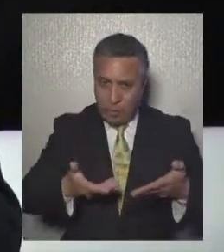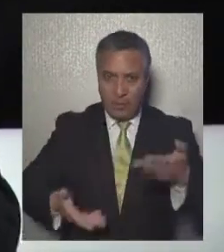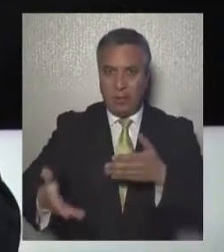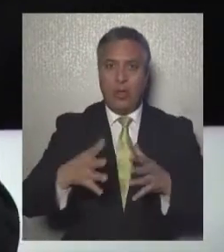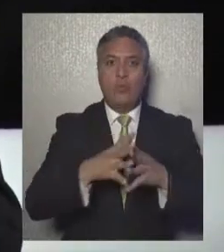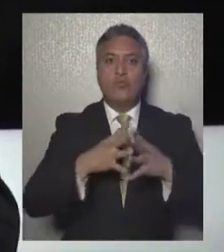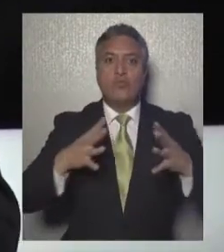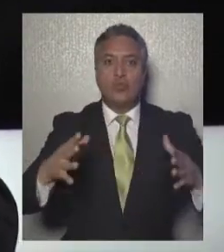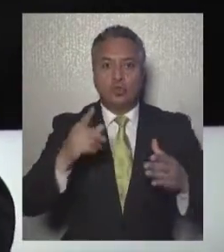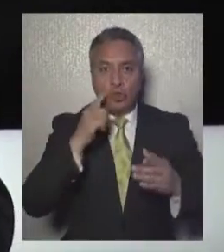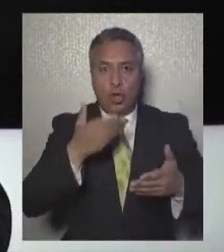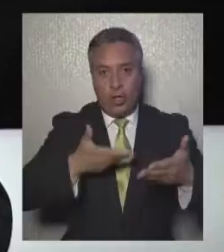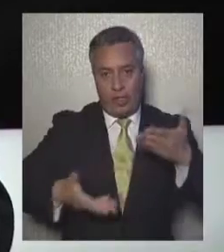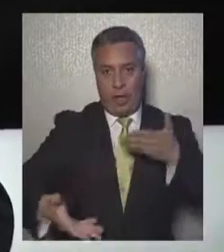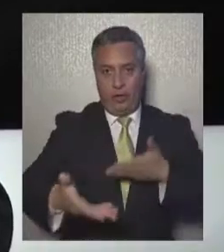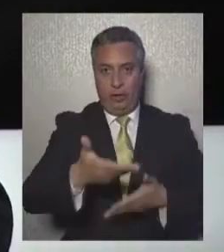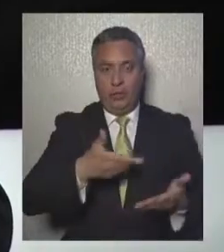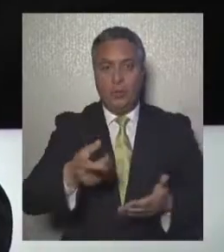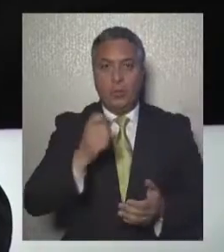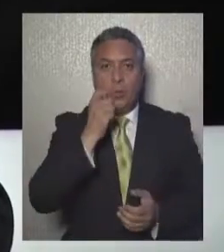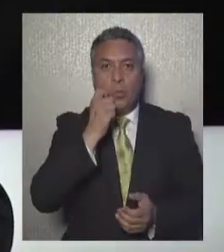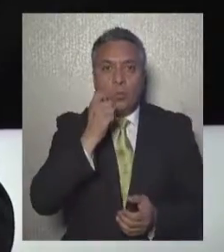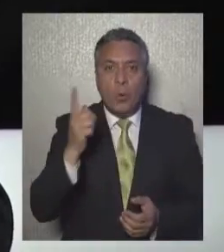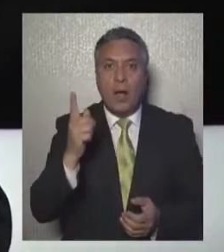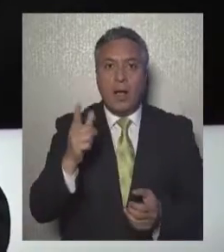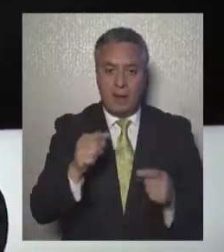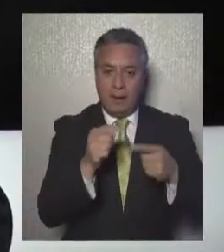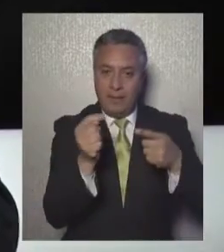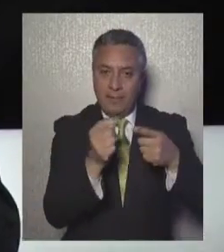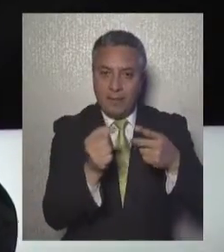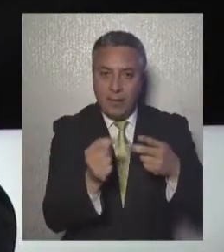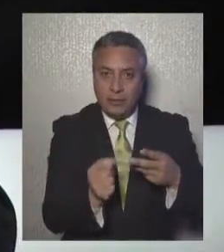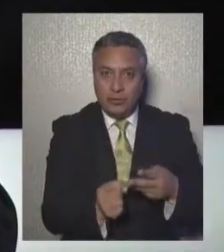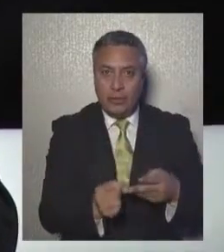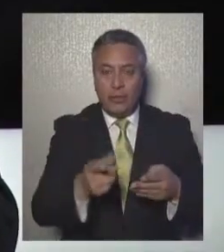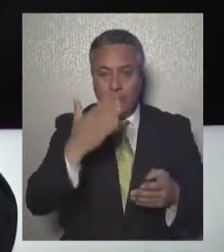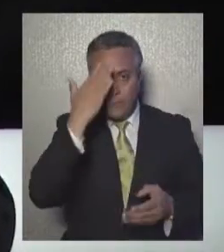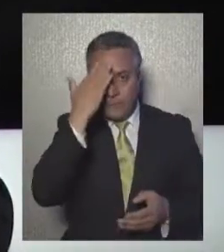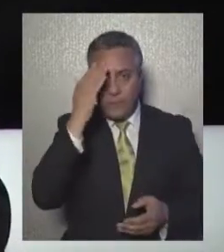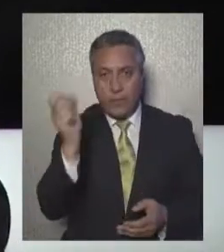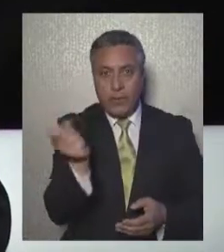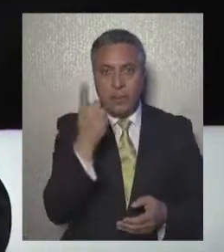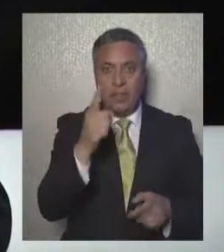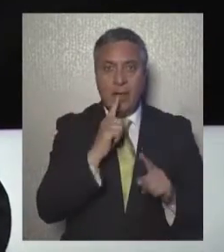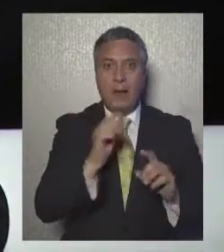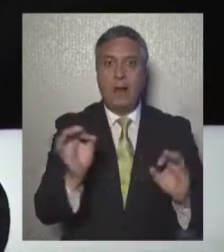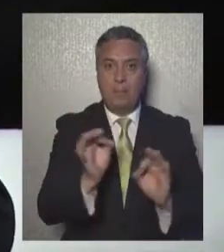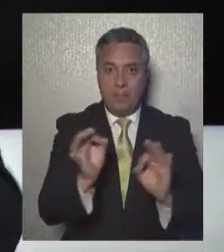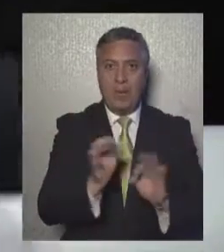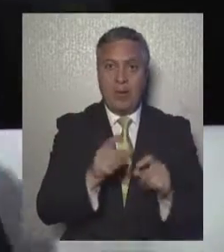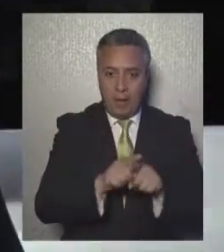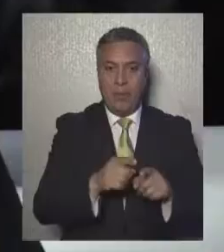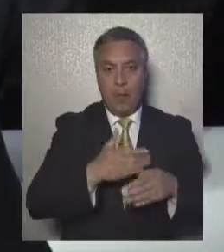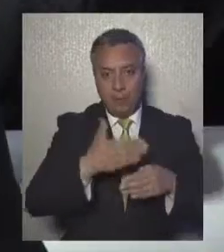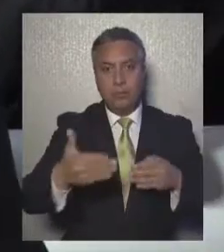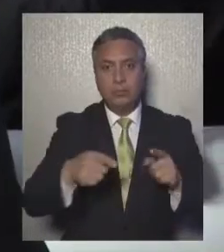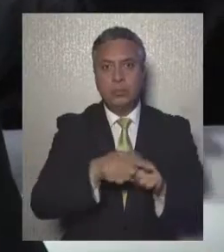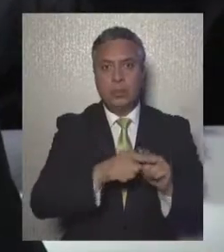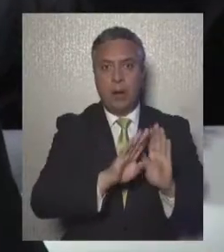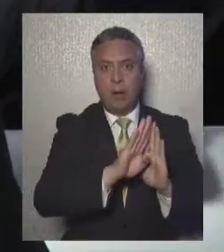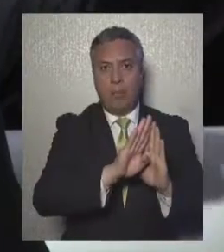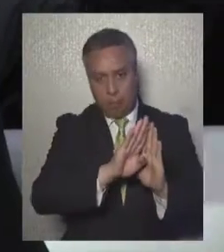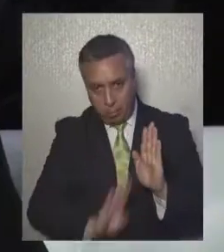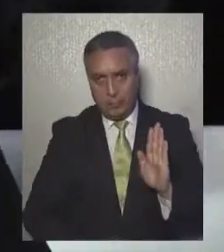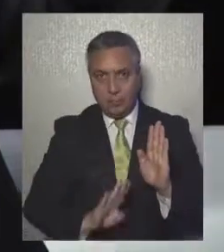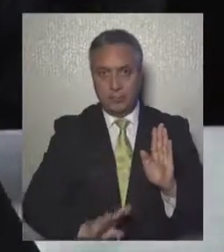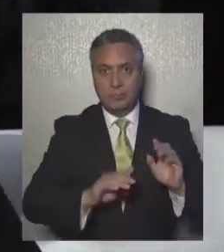diagnósticos, de cuál es el factor fundamental que explica que la productividad total de factores caiga